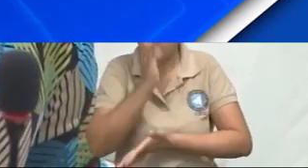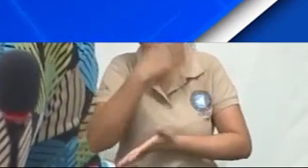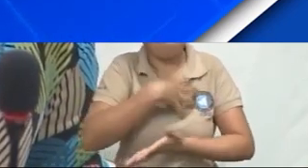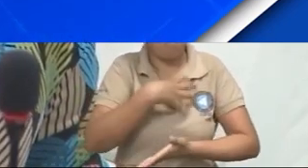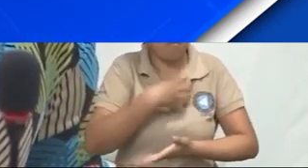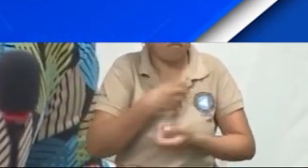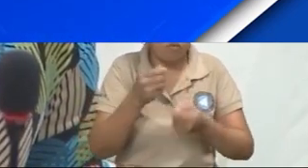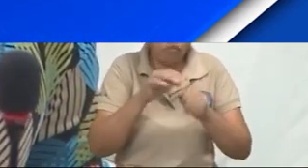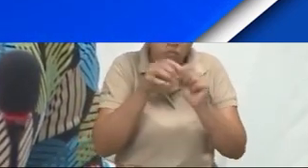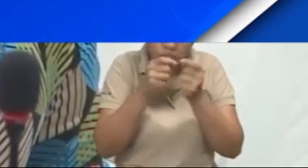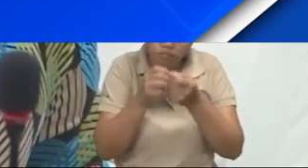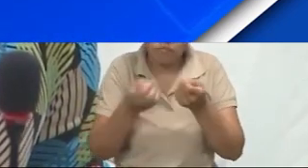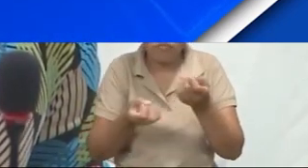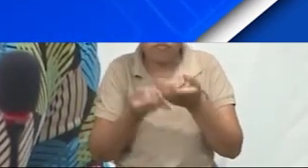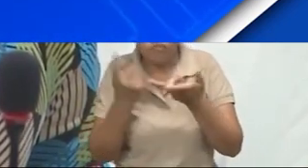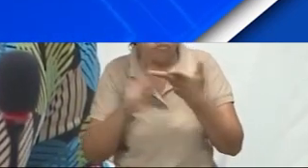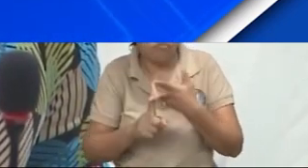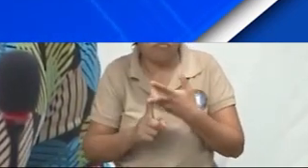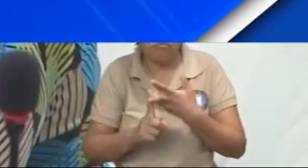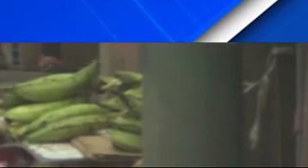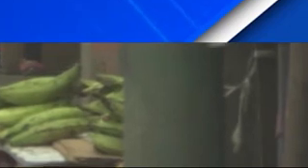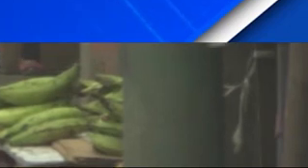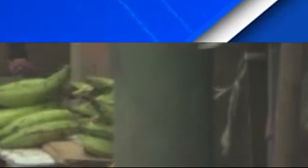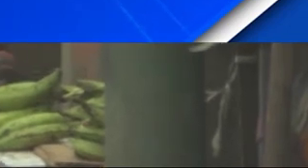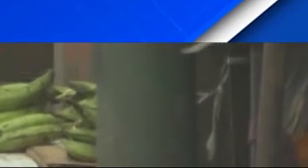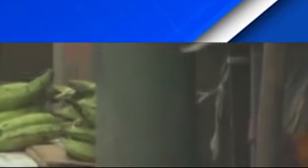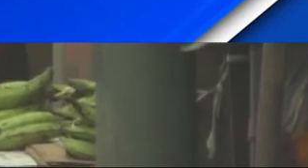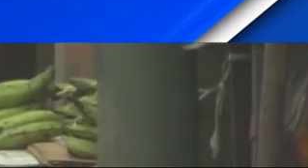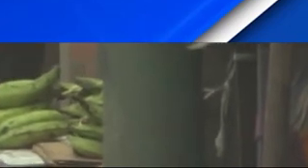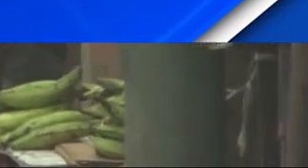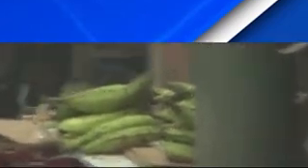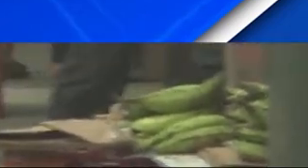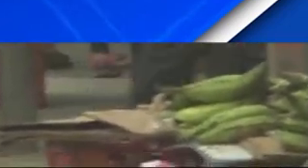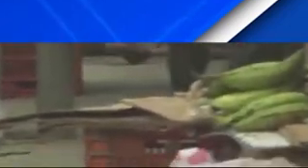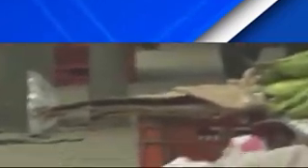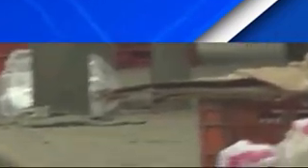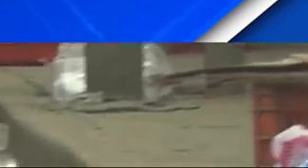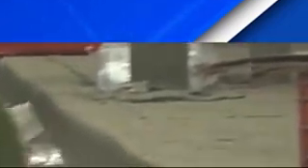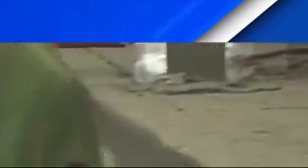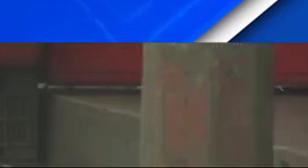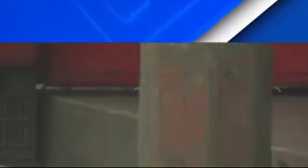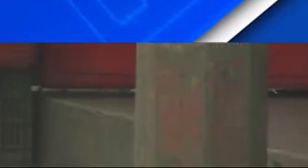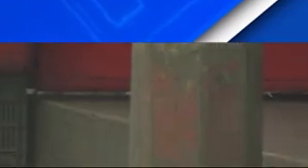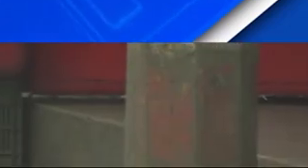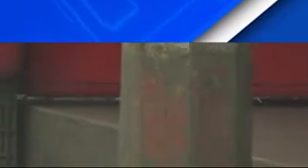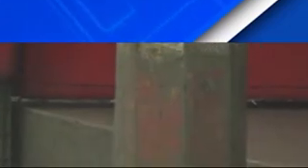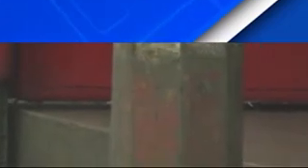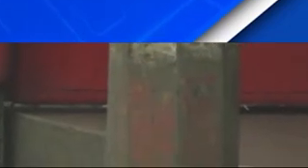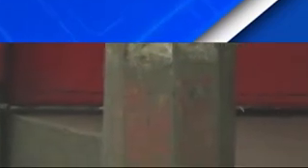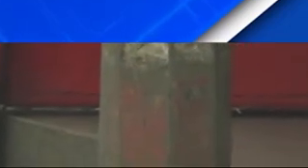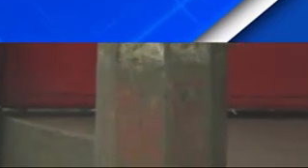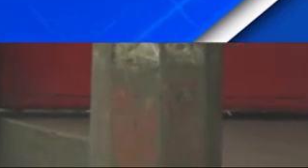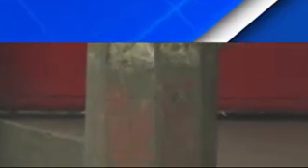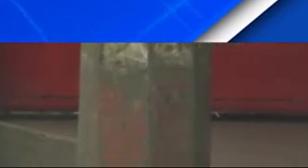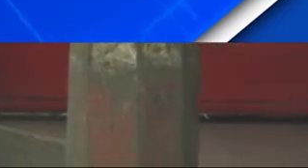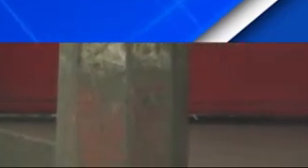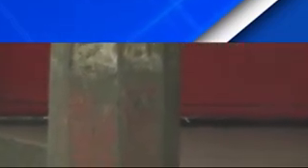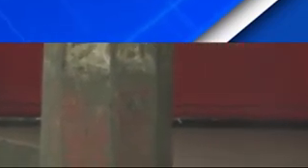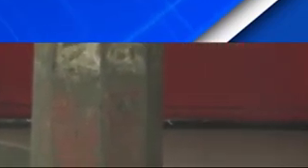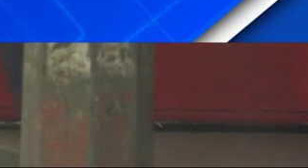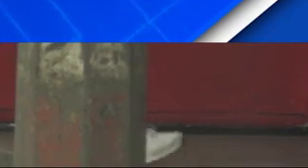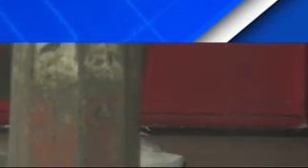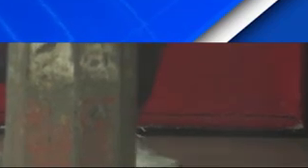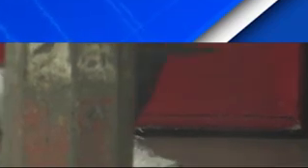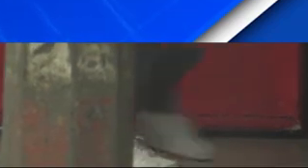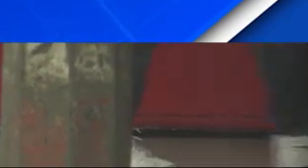productivos a la venta a través de las ferias que se promueven desde y con el apoyo de nuestro Ministerio de Economía